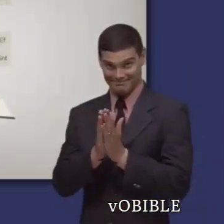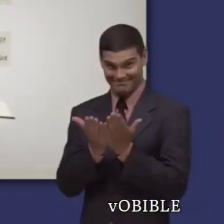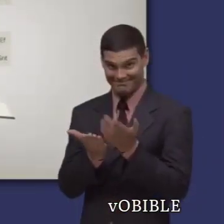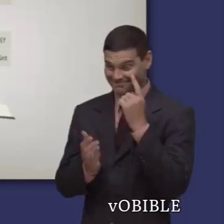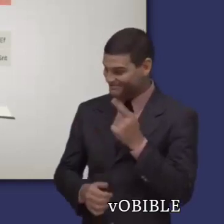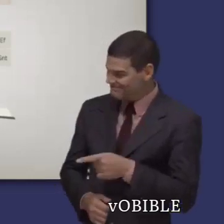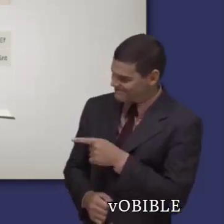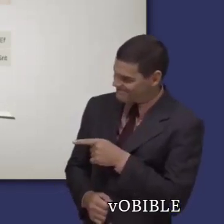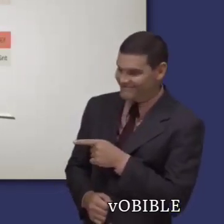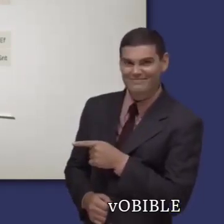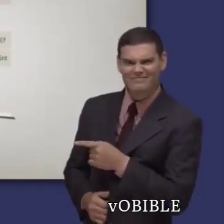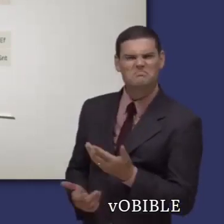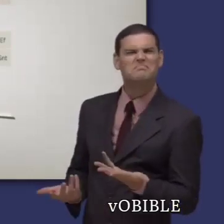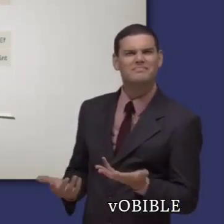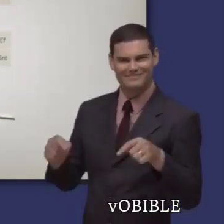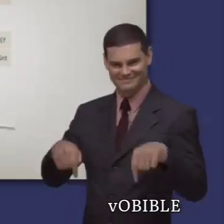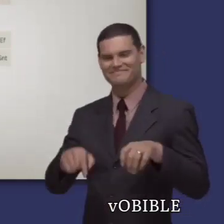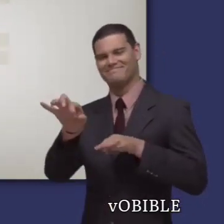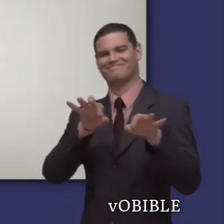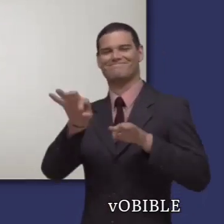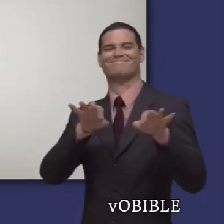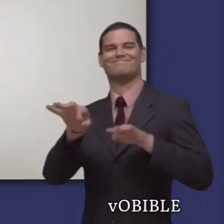Información sobre la carta a los Colosenses.